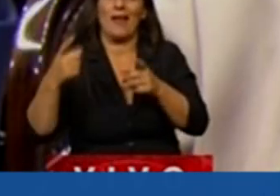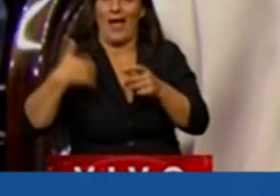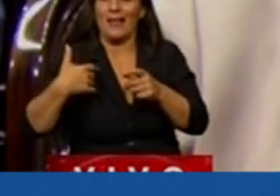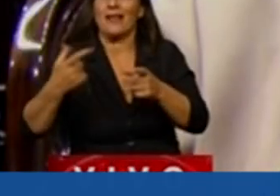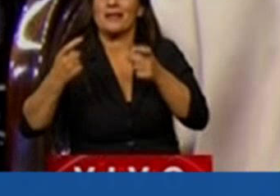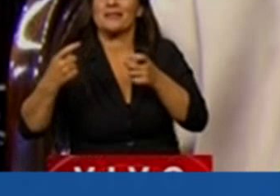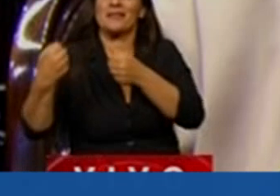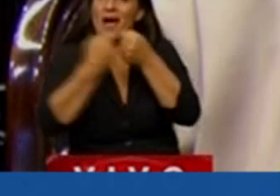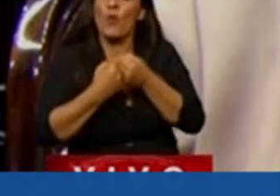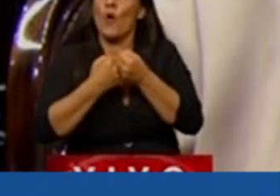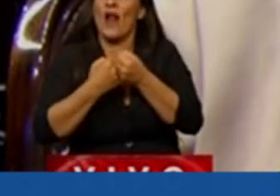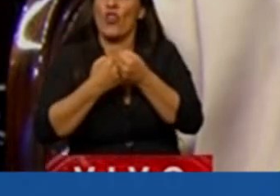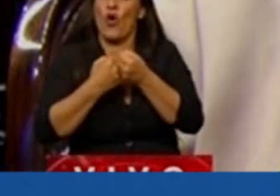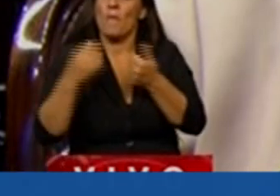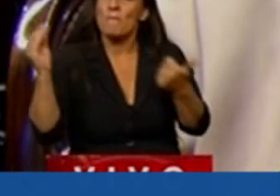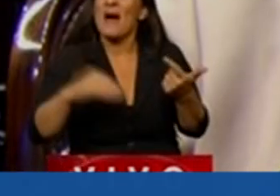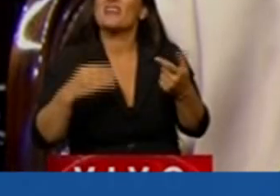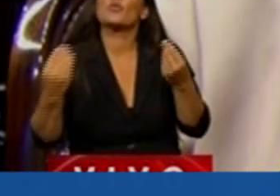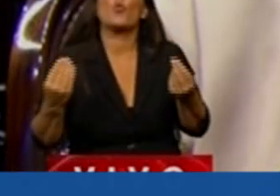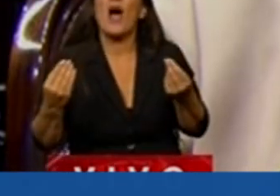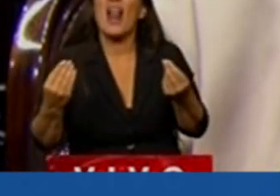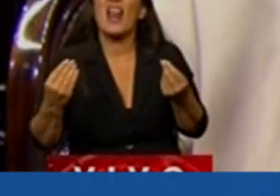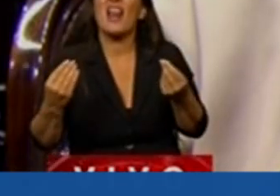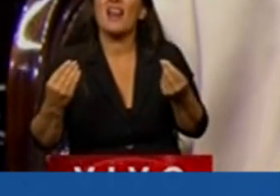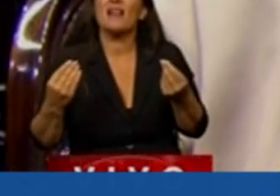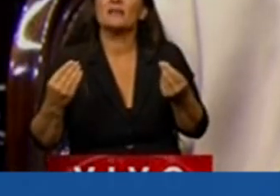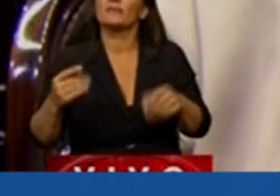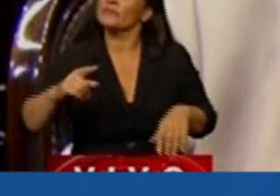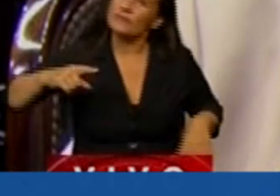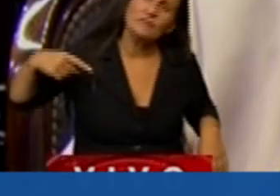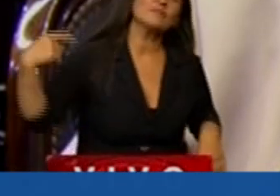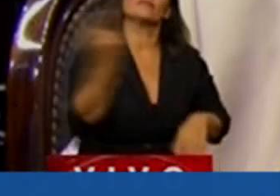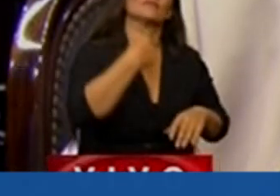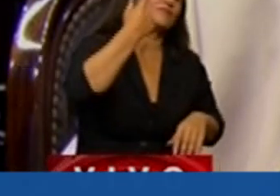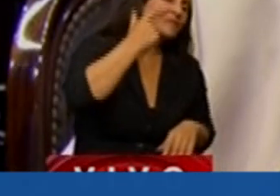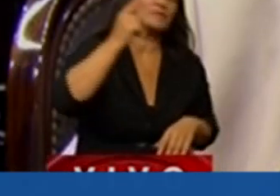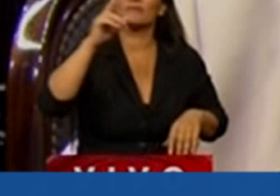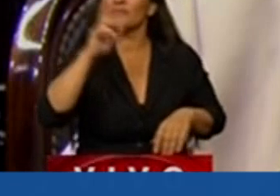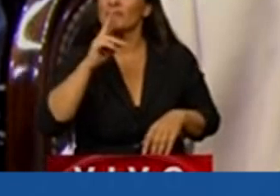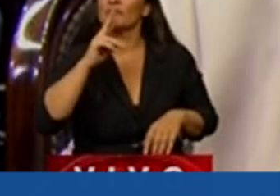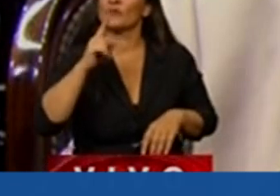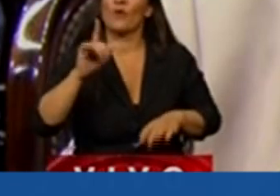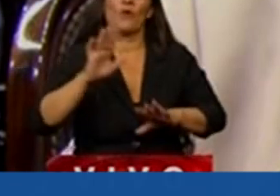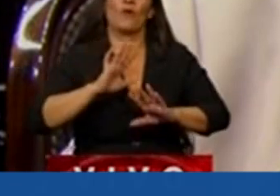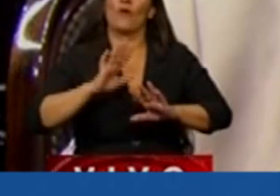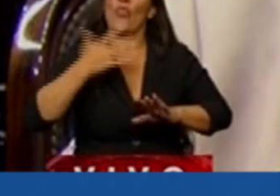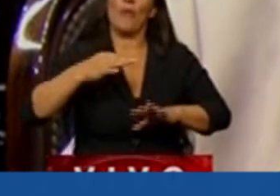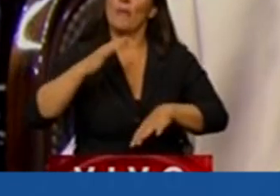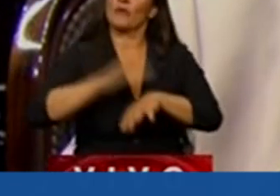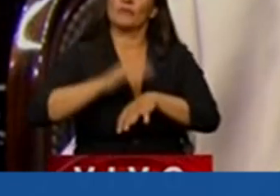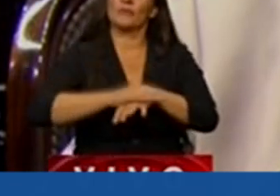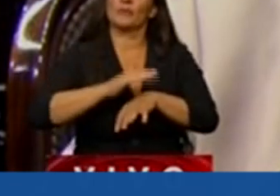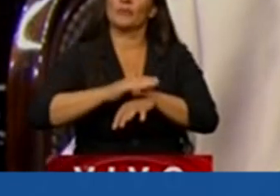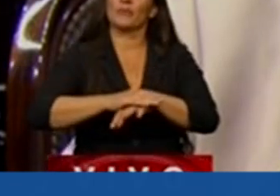consenso que deberíamos poder construir hoy sea el de asumir entre todas y todos que nunca más en la Argentina